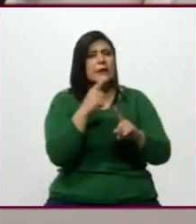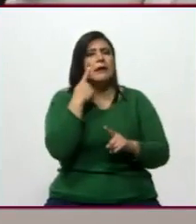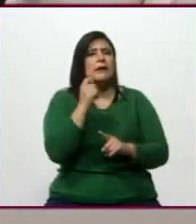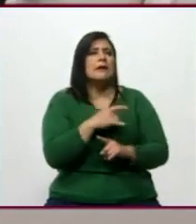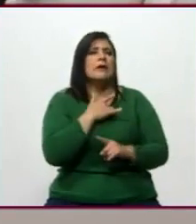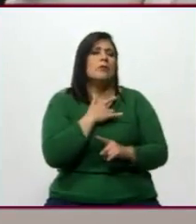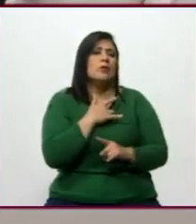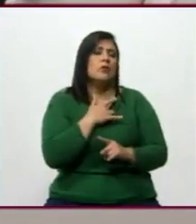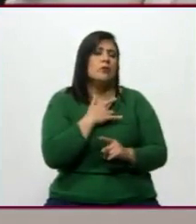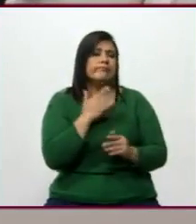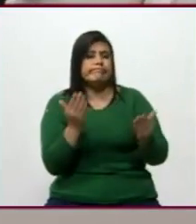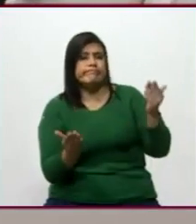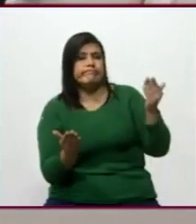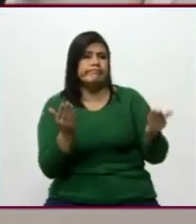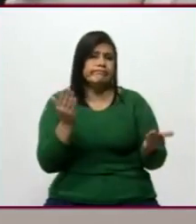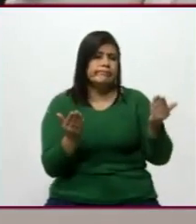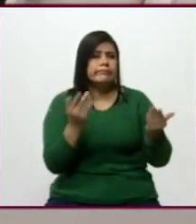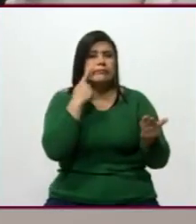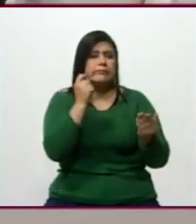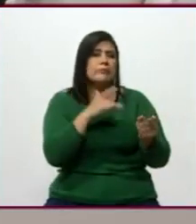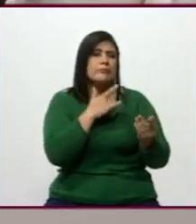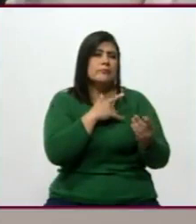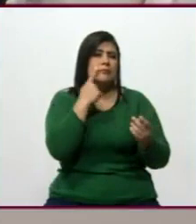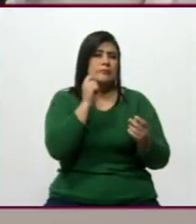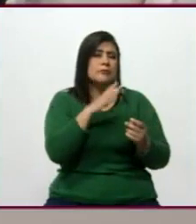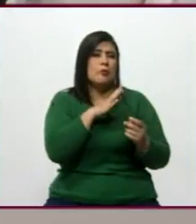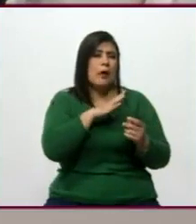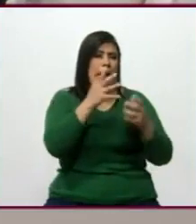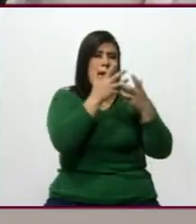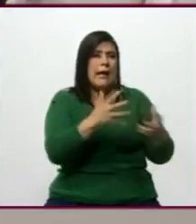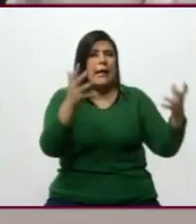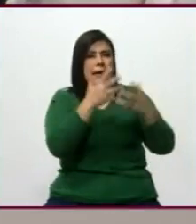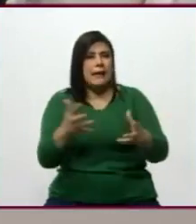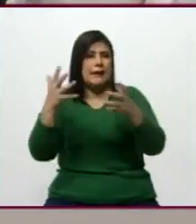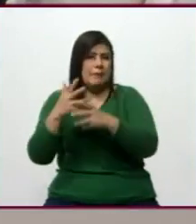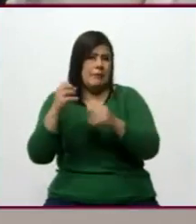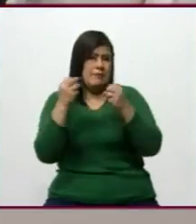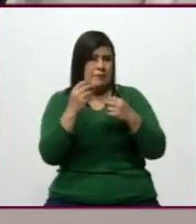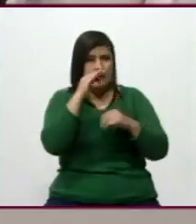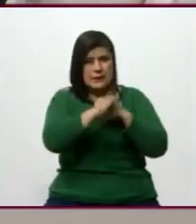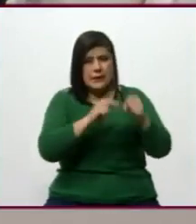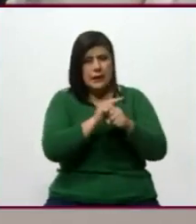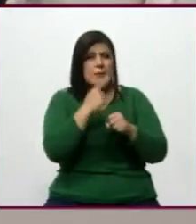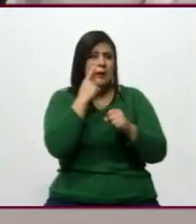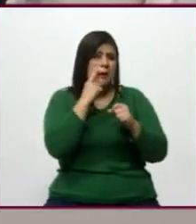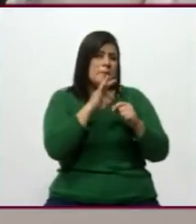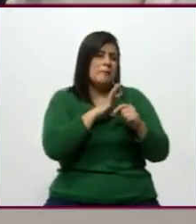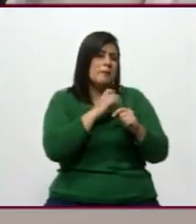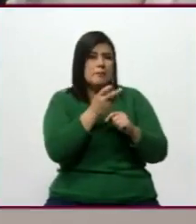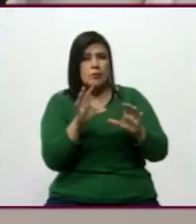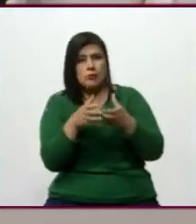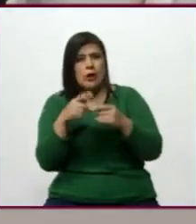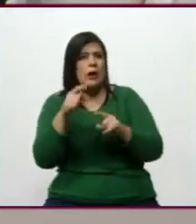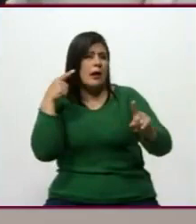frente a las agencias tradicionales a las grandes internacionales entonces es en ese momento pues se cumplió